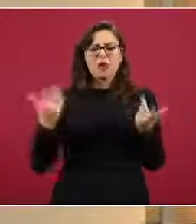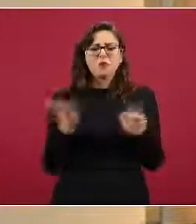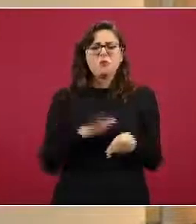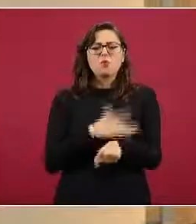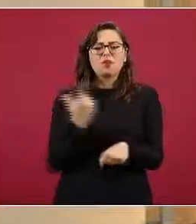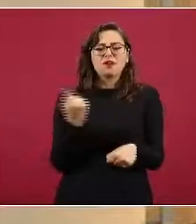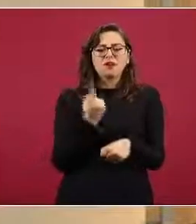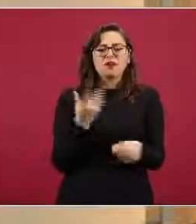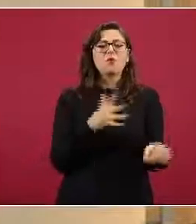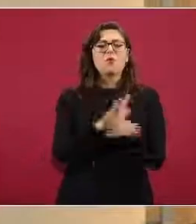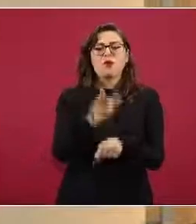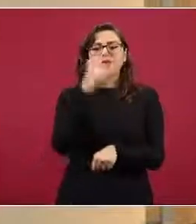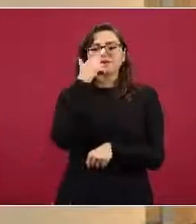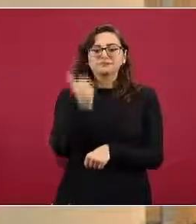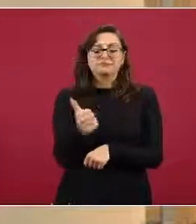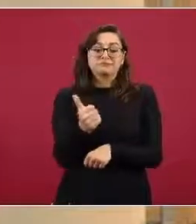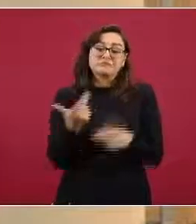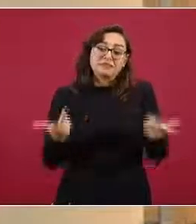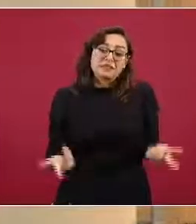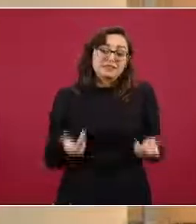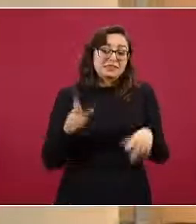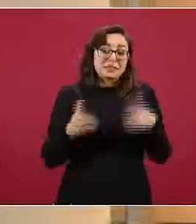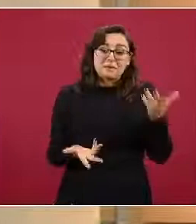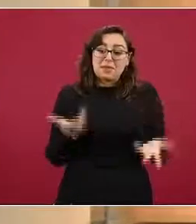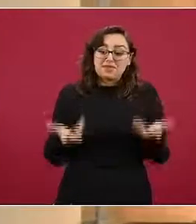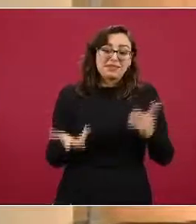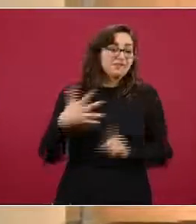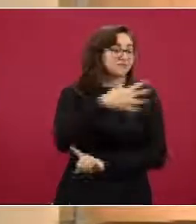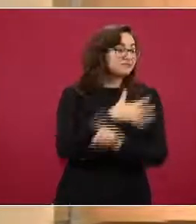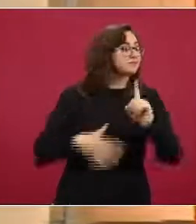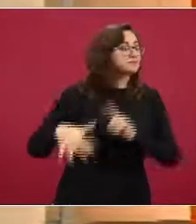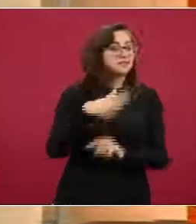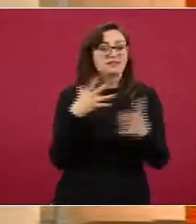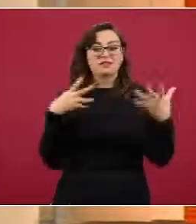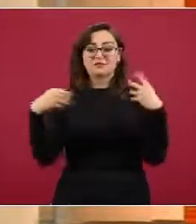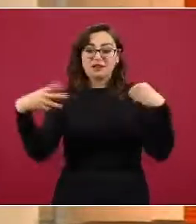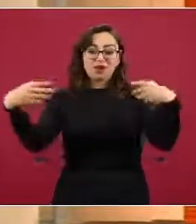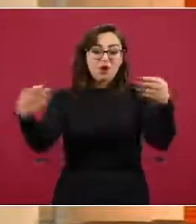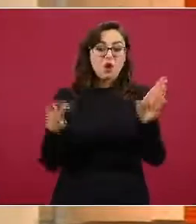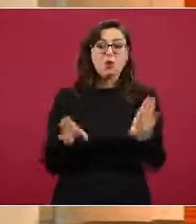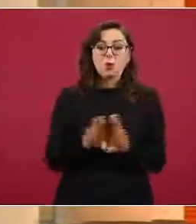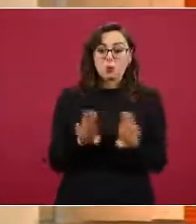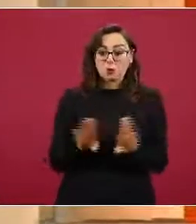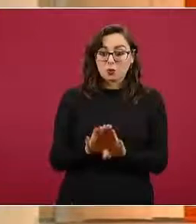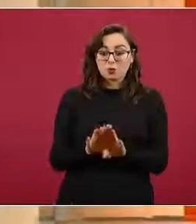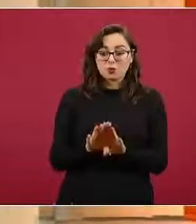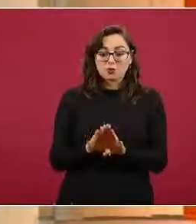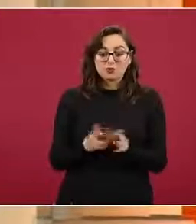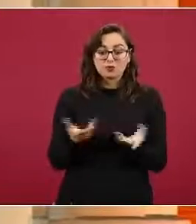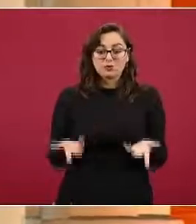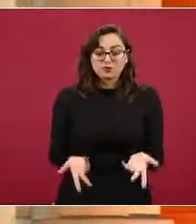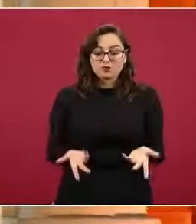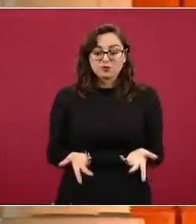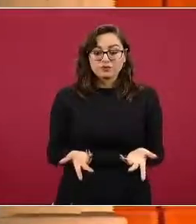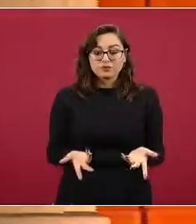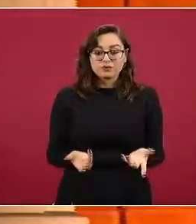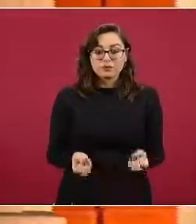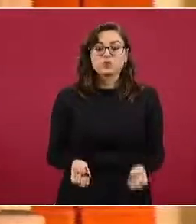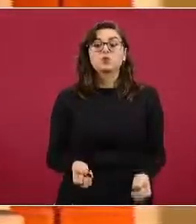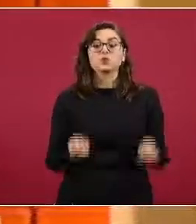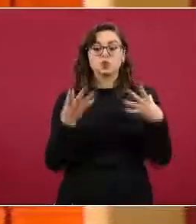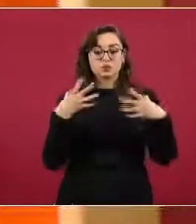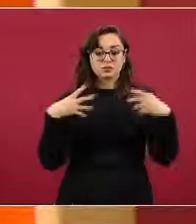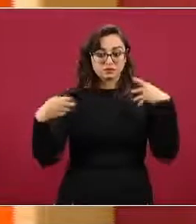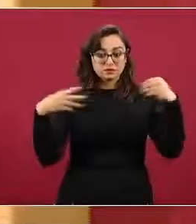la dinámica de la transmisión, cómo se contagian unos a otros en una población, qué tanto se contagian